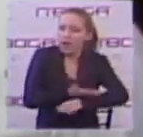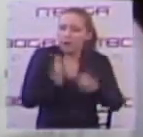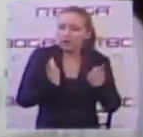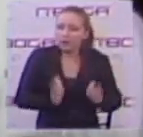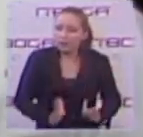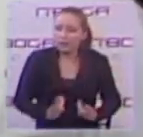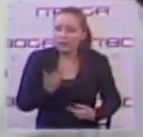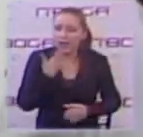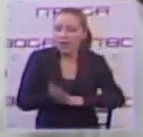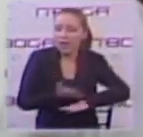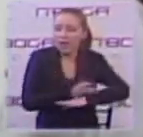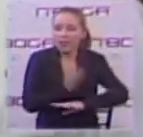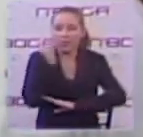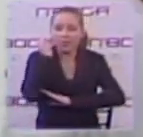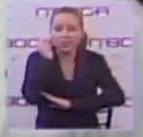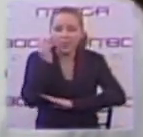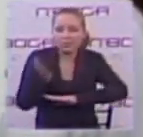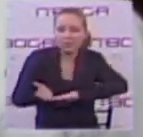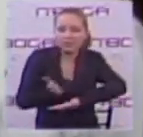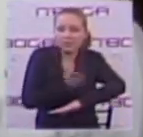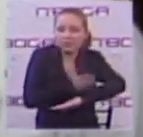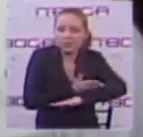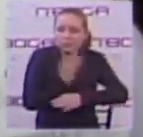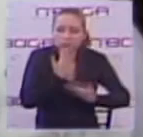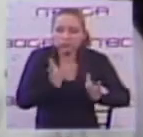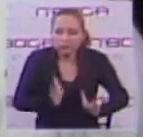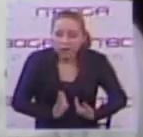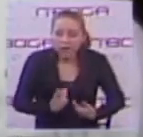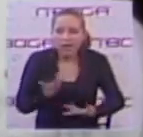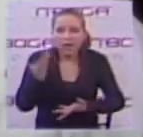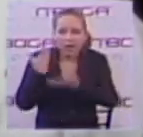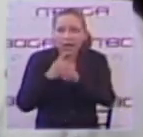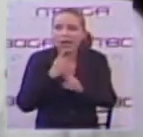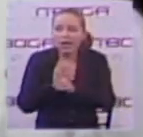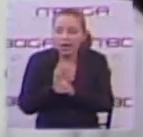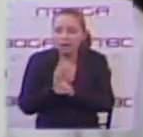cómo vestían las damas de las diferentes épocas de nuestra historia,